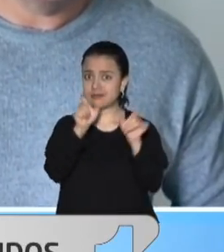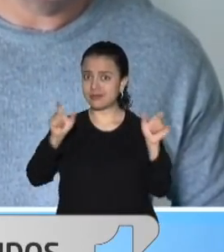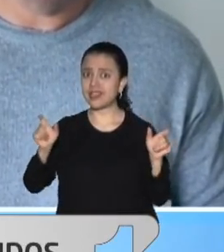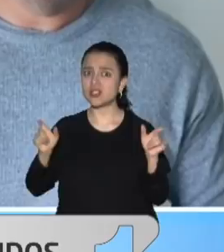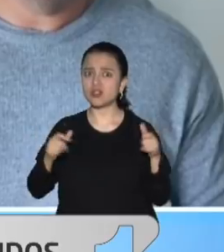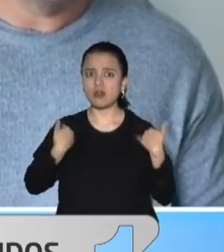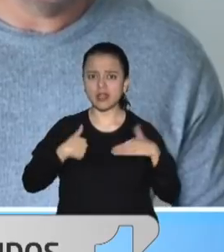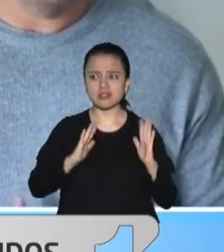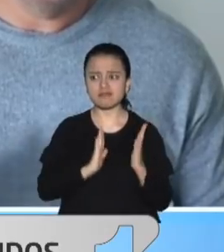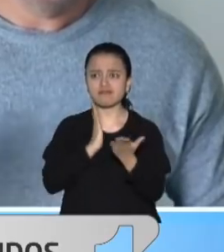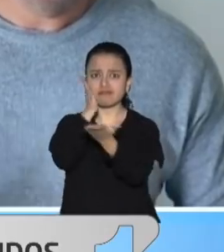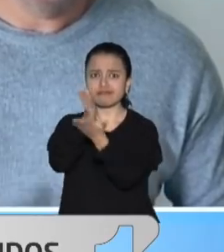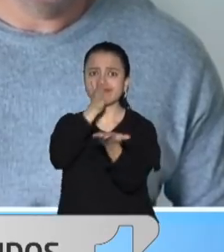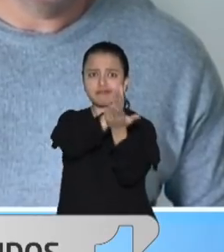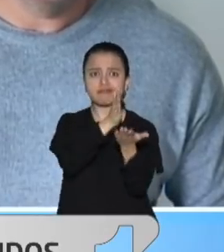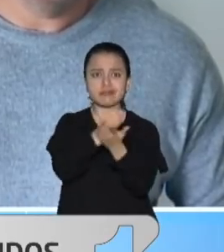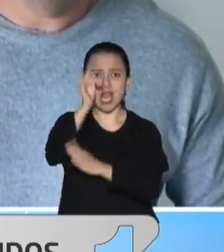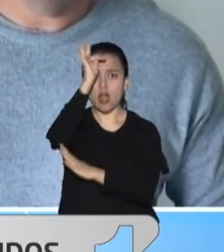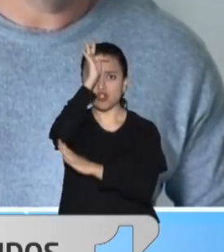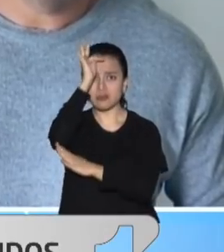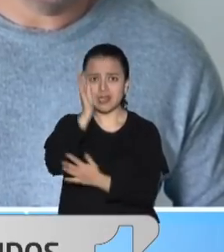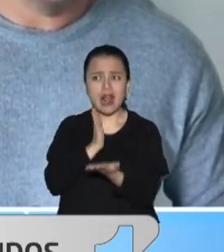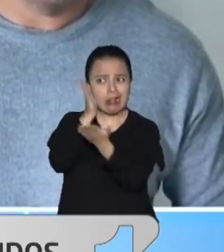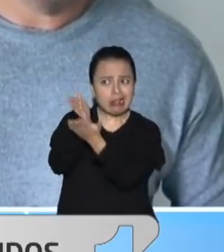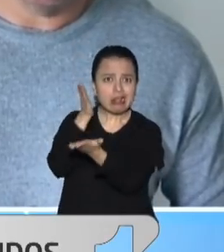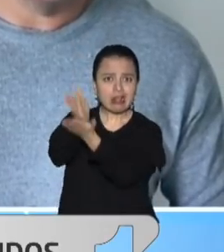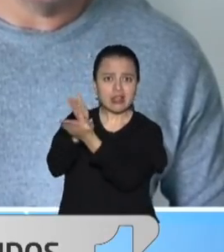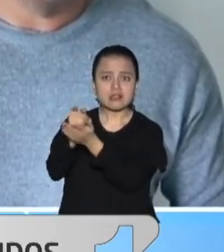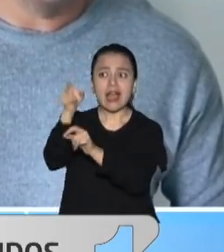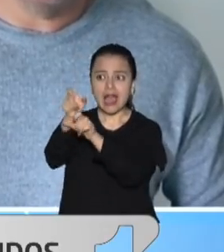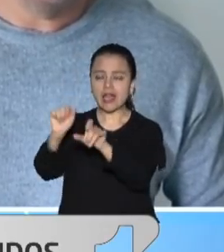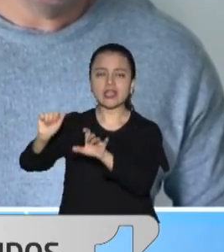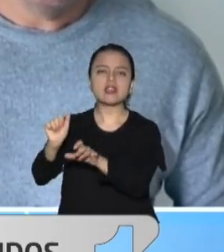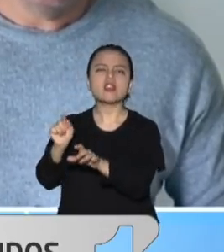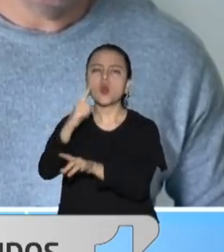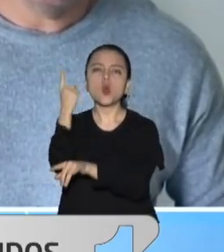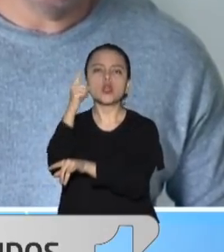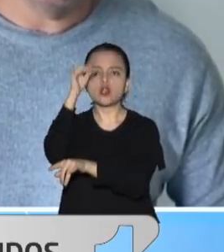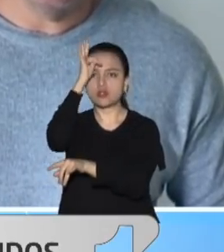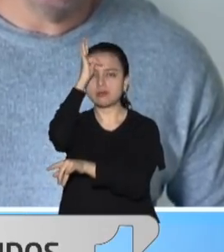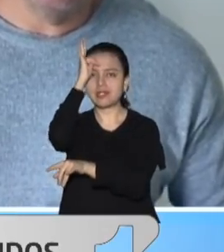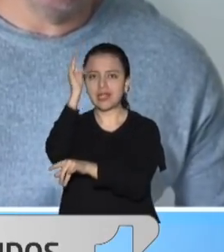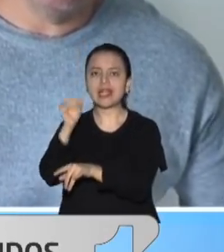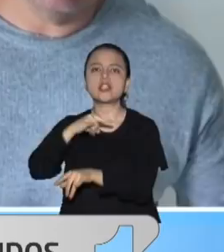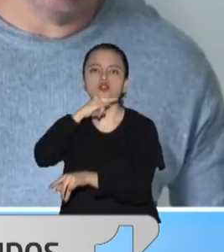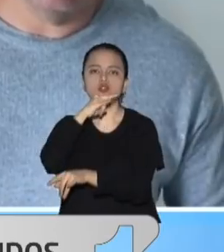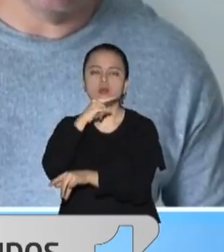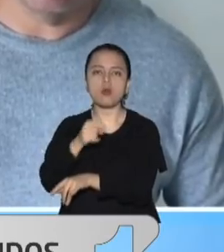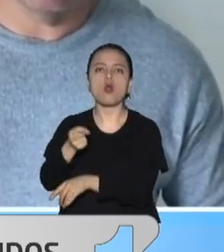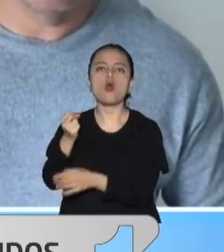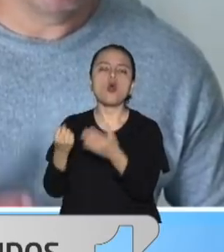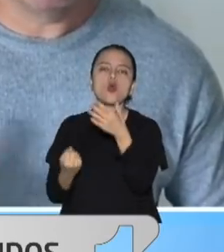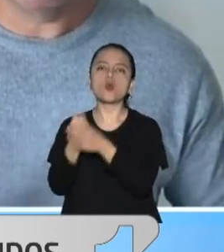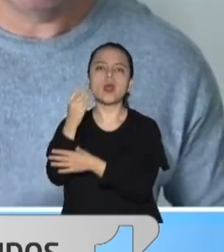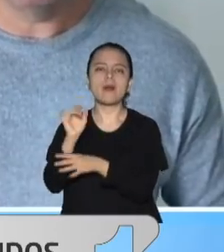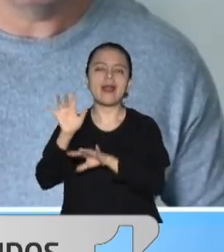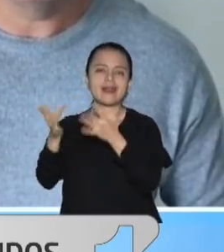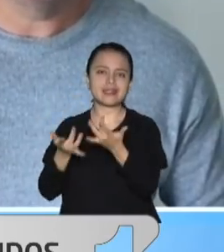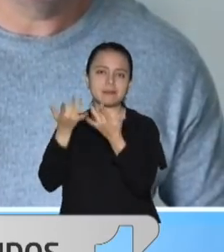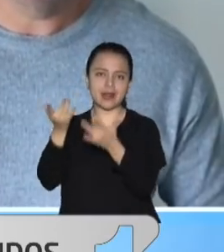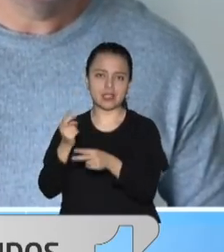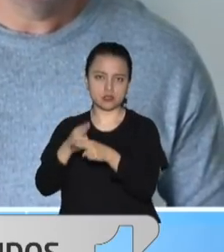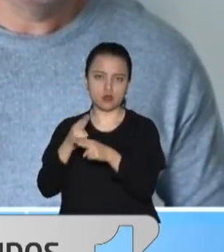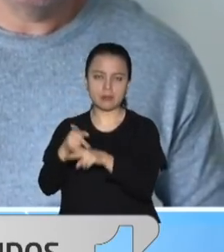reporte de la gerente del hospital, en el hospital La Nueva Esperanza de Yumbo. La Buena Esperanza de Yumbo, de esas 34, 2